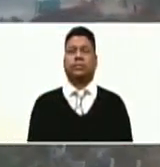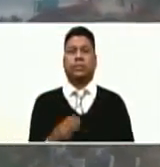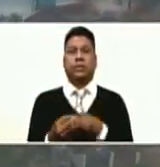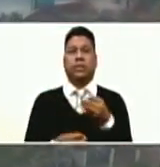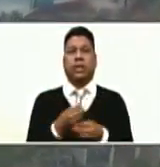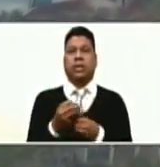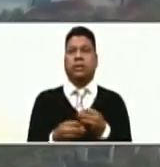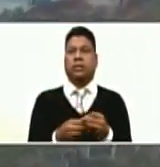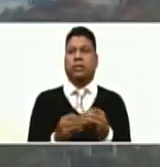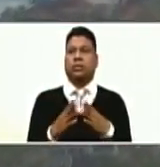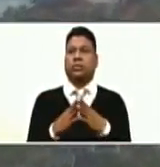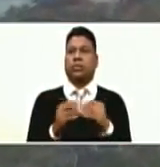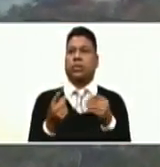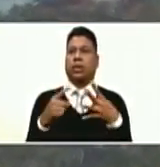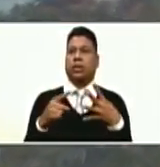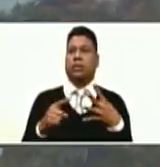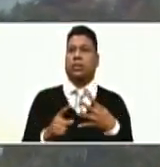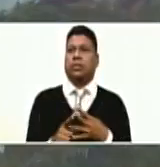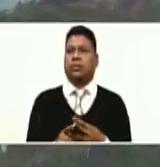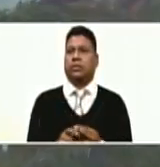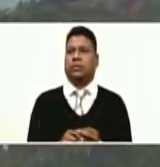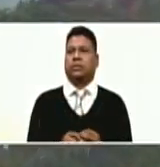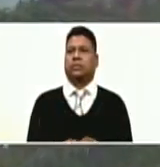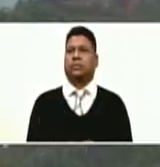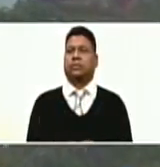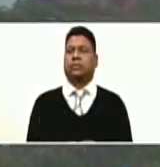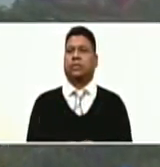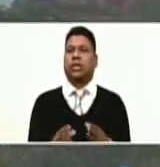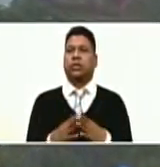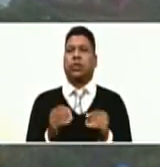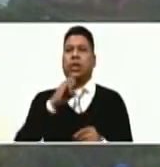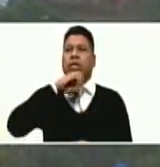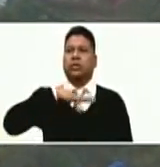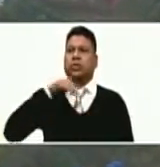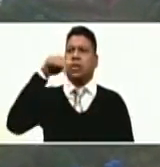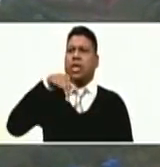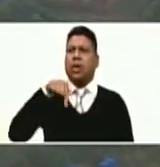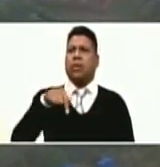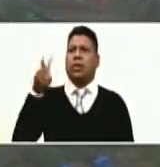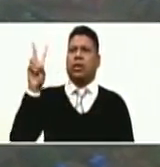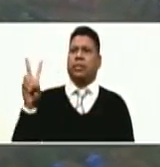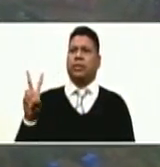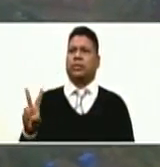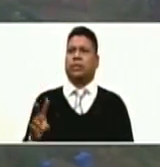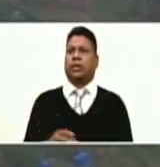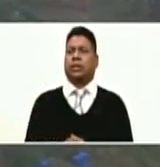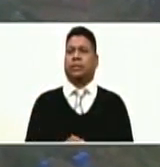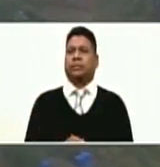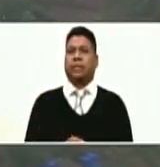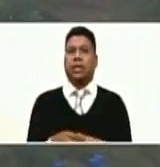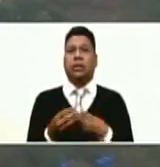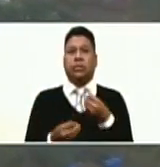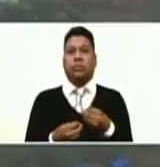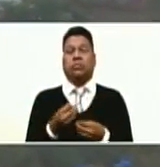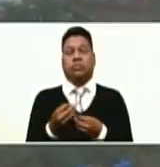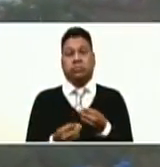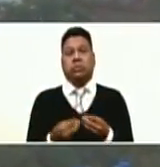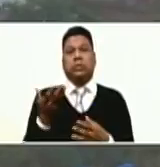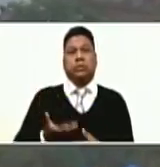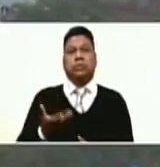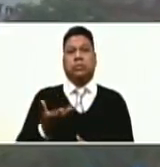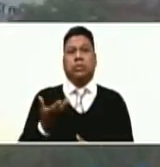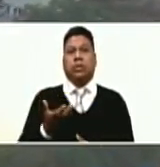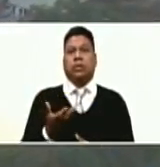hito significativo dentro de lo que ha sido la historia contemporánea de Venezuela. Es un hecho claro que